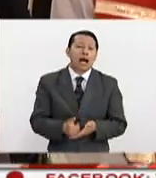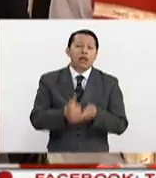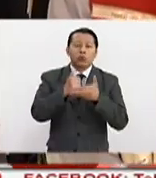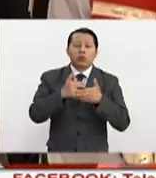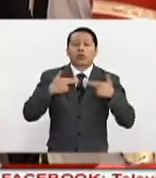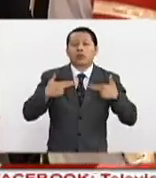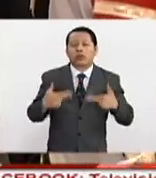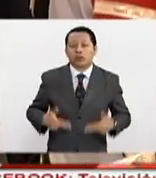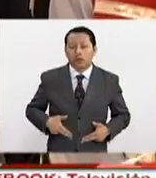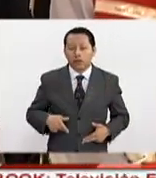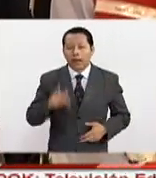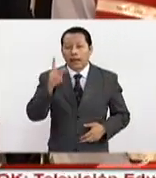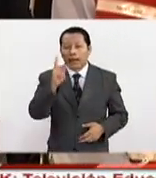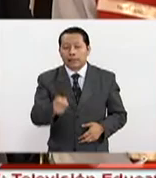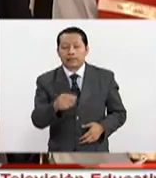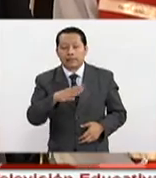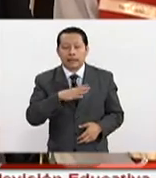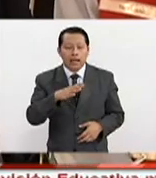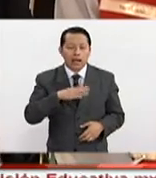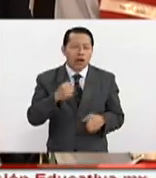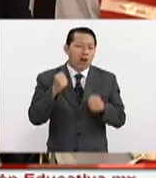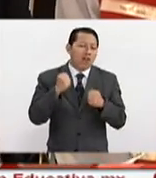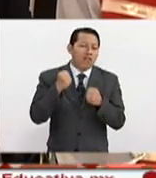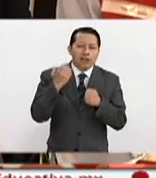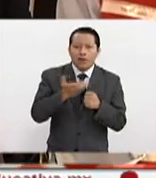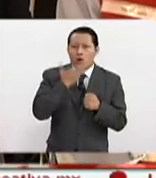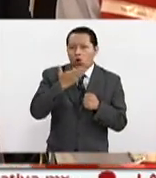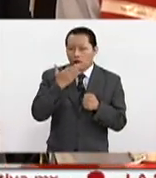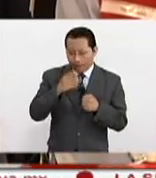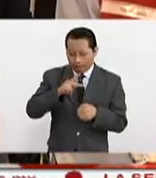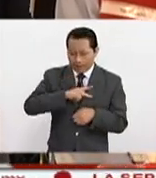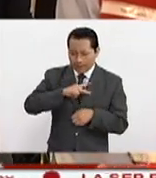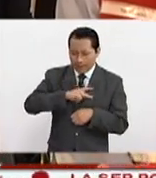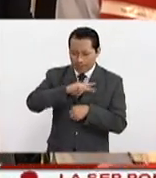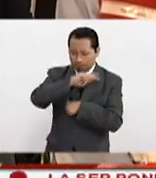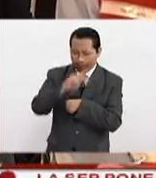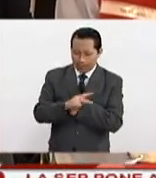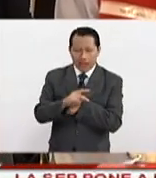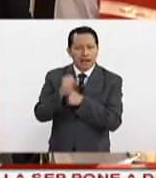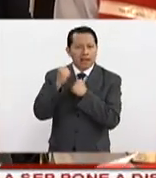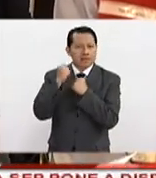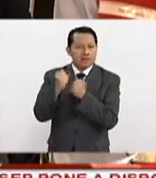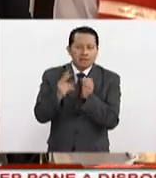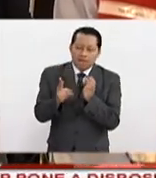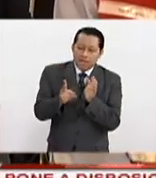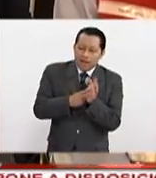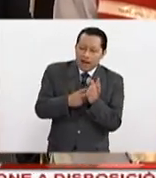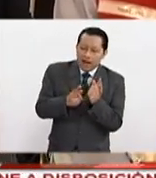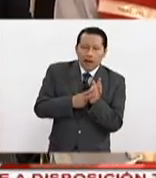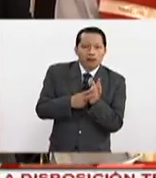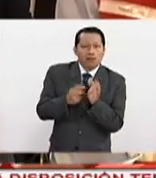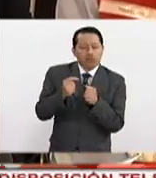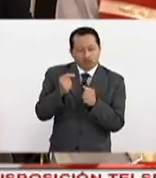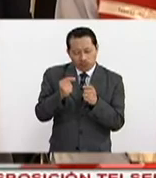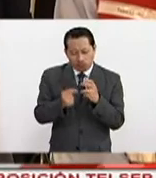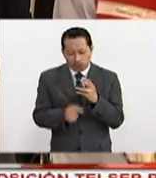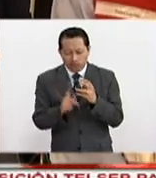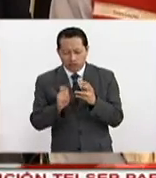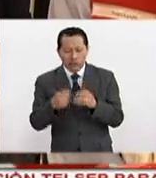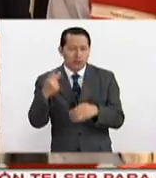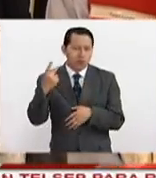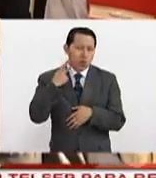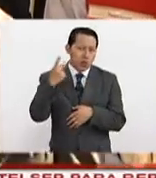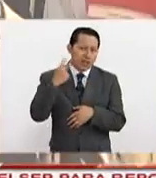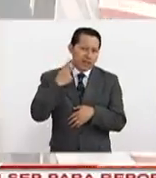humanitaria goza de una gran tradición en mi país y representa valores esenciales de nuestra